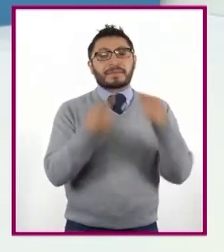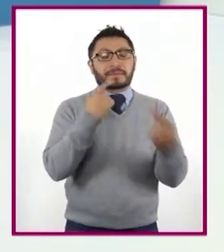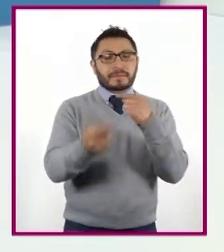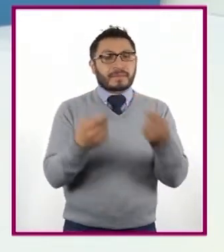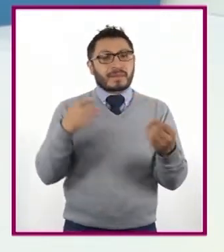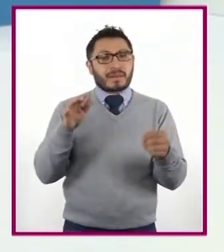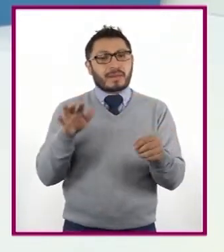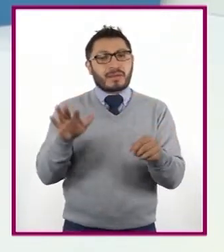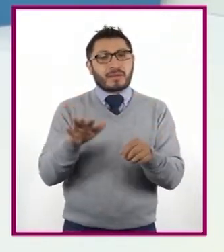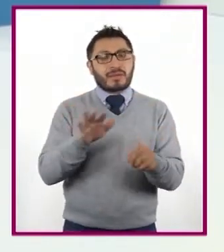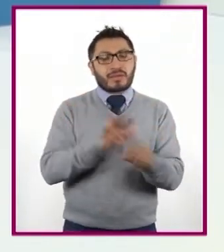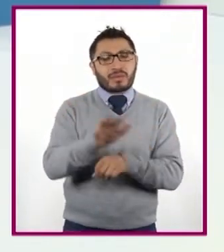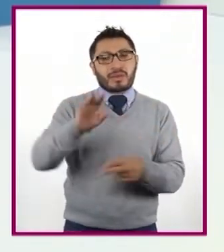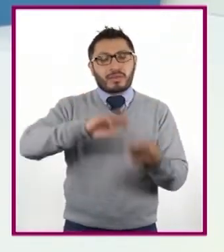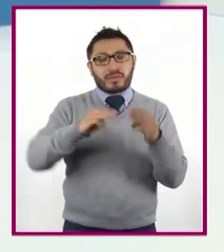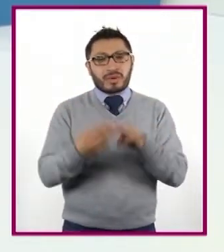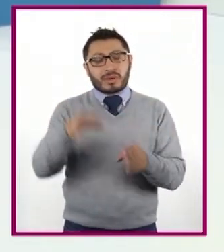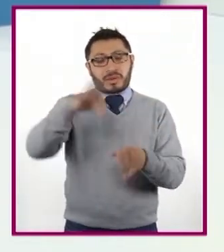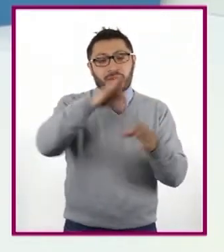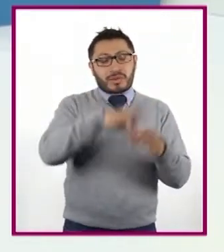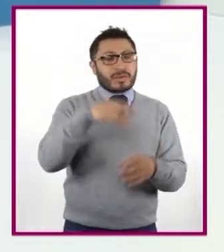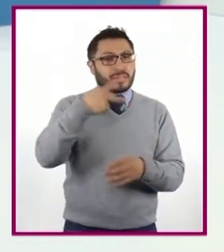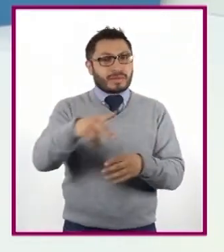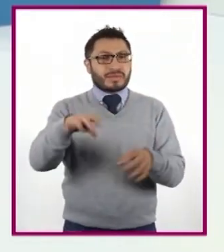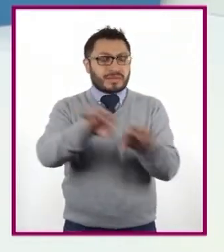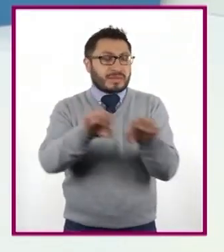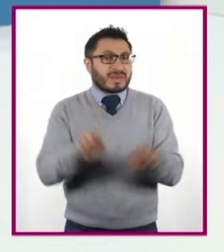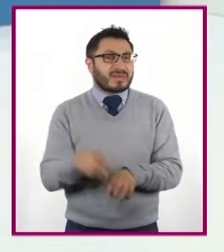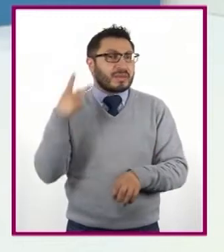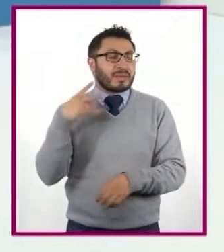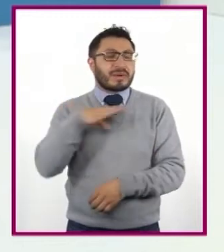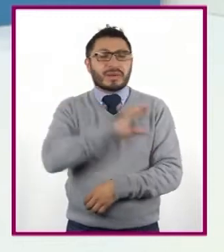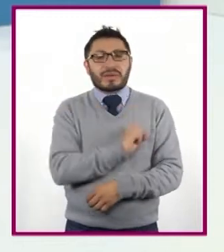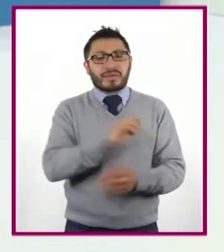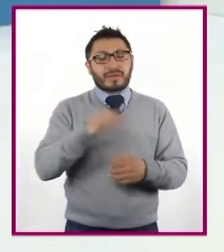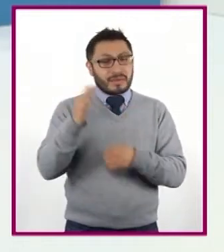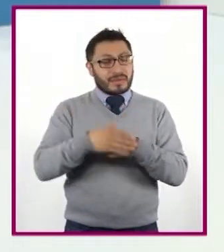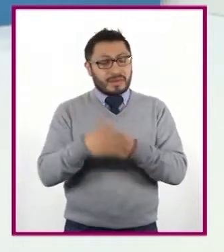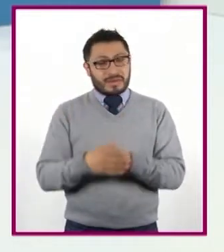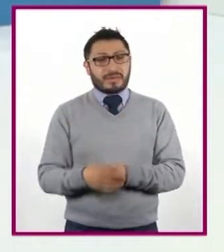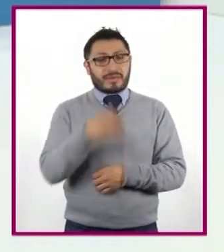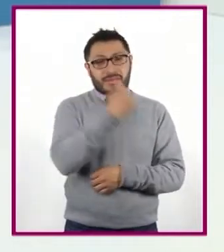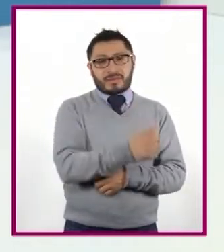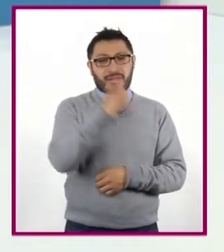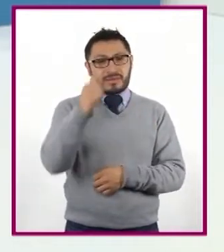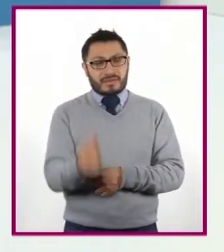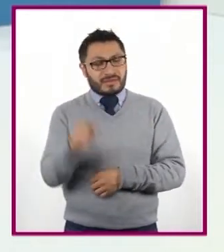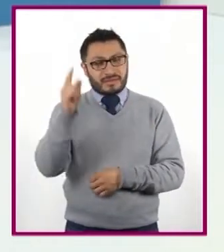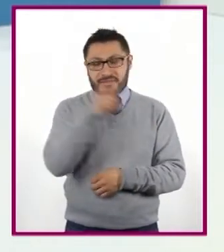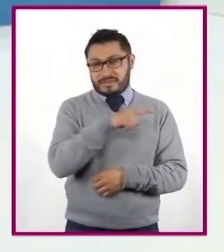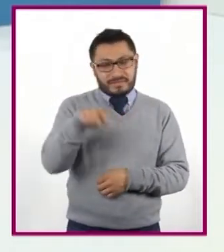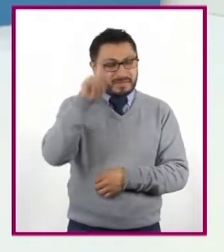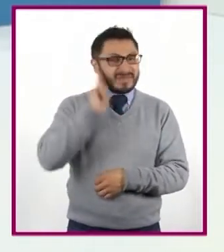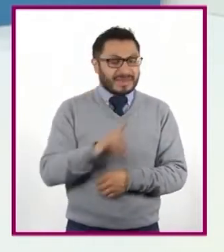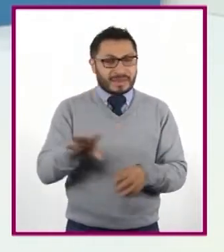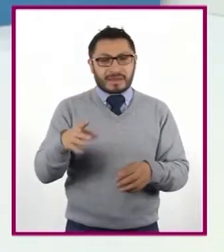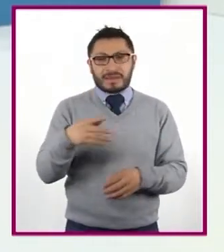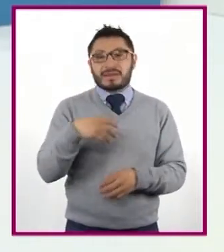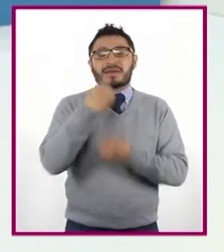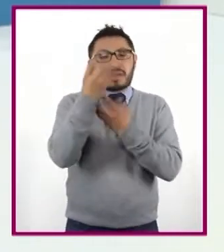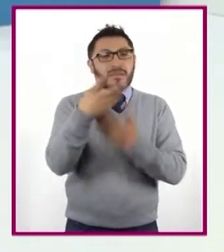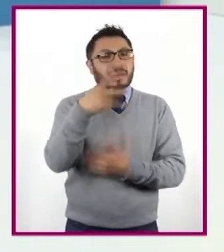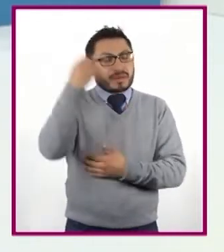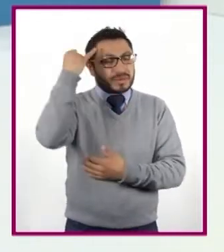el partido de su elección en los próximos comicios. Cada una expresa sus motivos. Ellas están ejerciendo